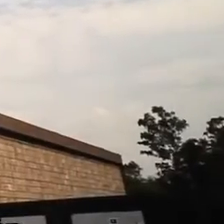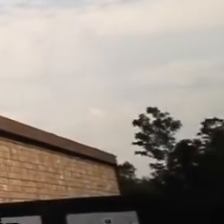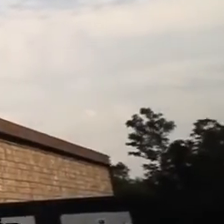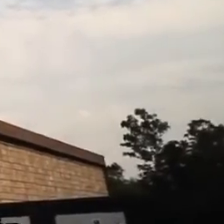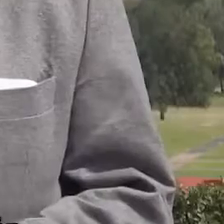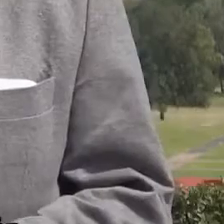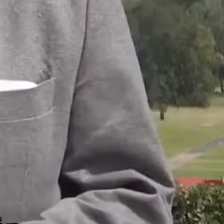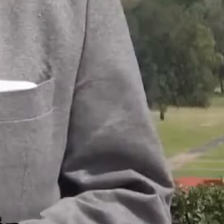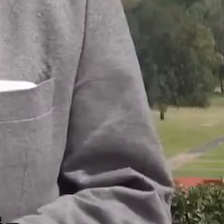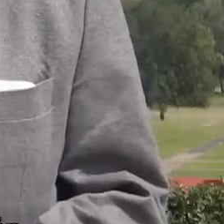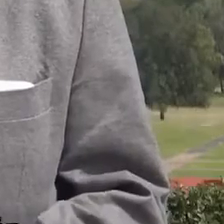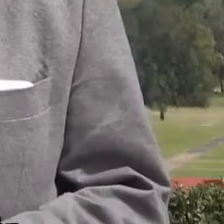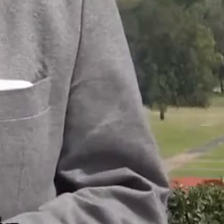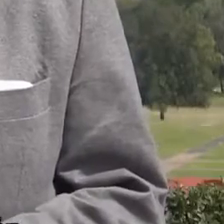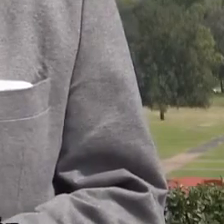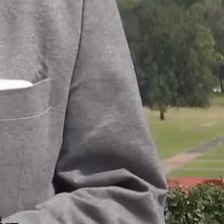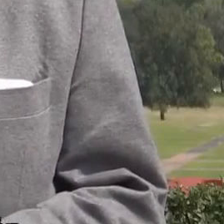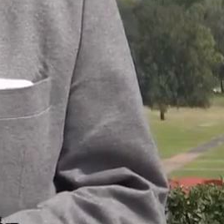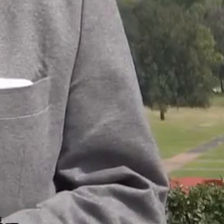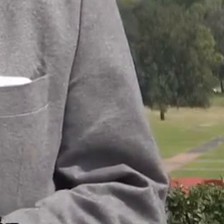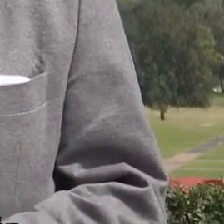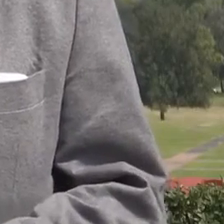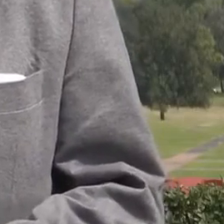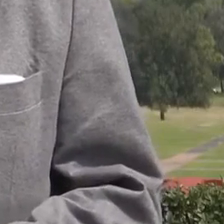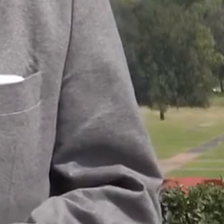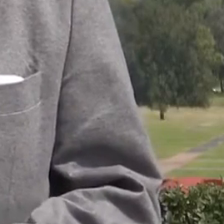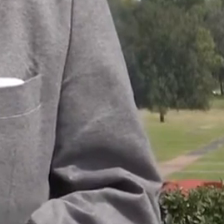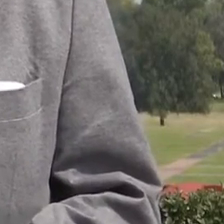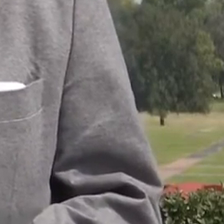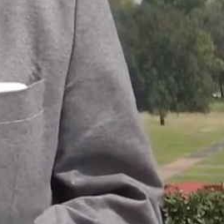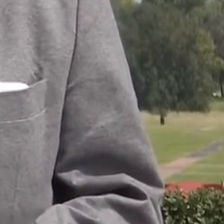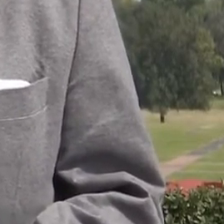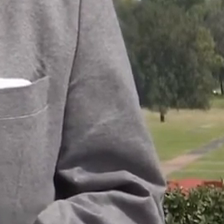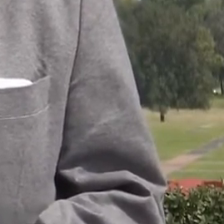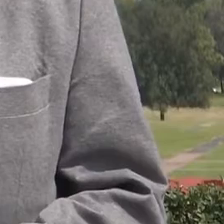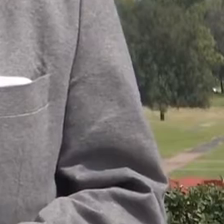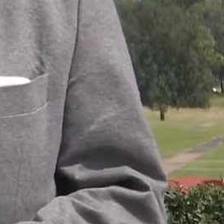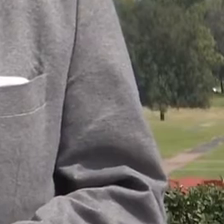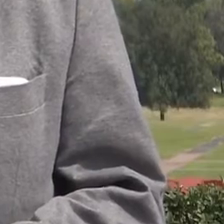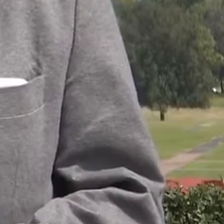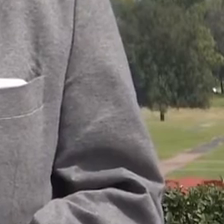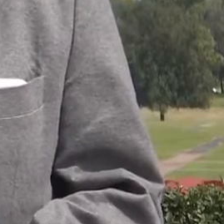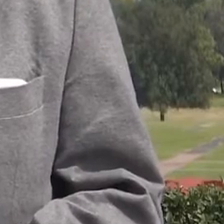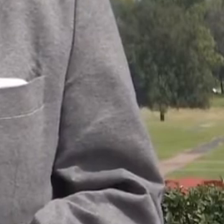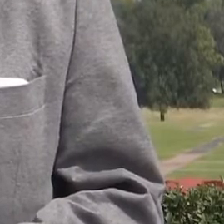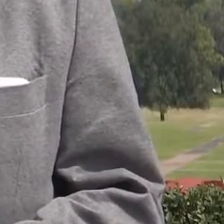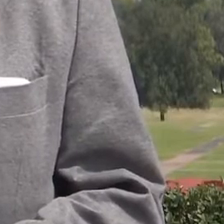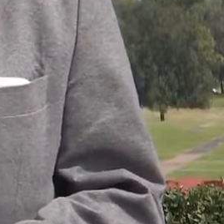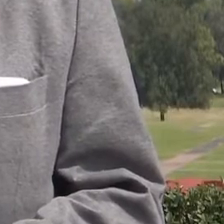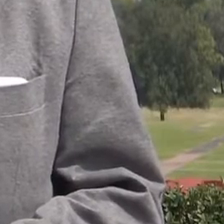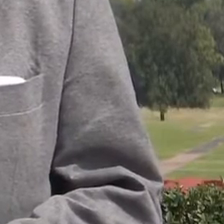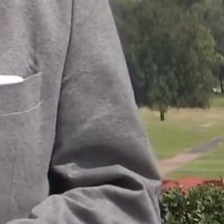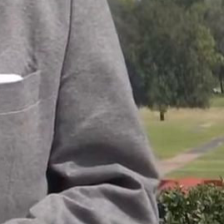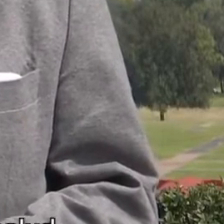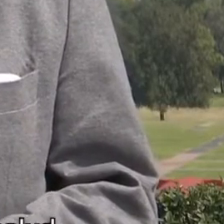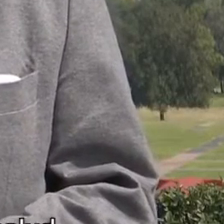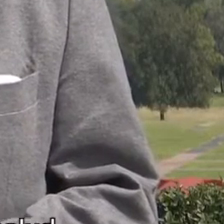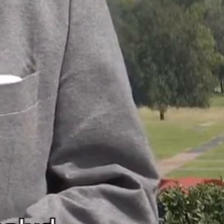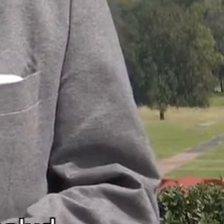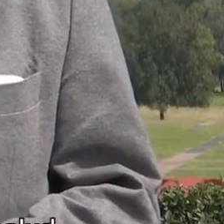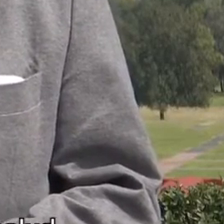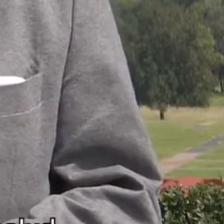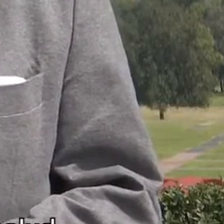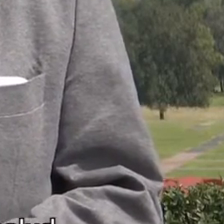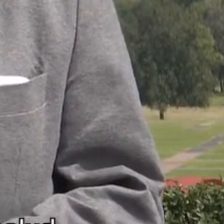más. Uno de los temas fundamentales de su gestión fue la reforma del artículo 4 constitucional